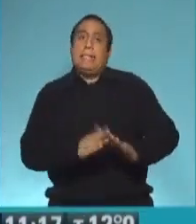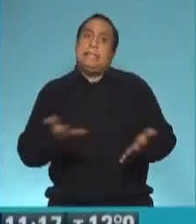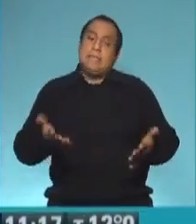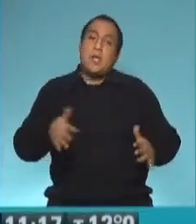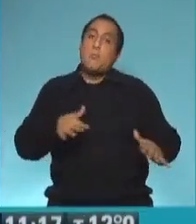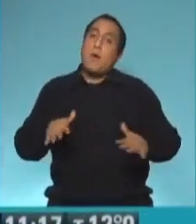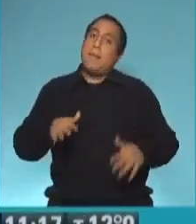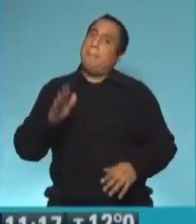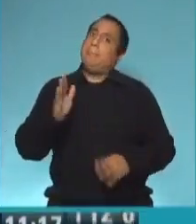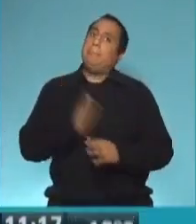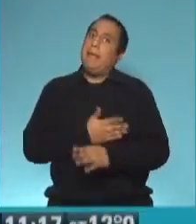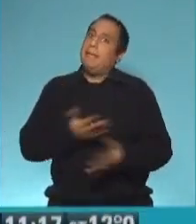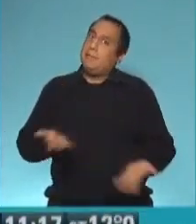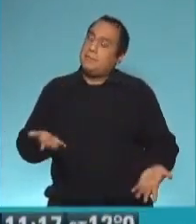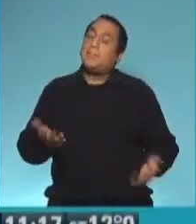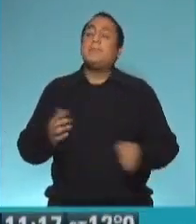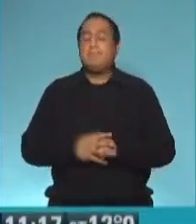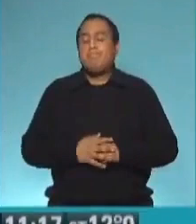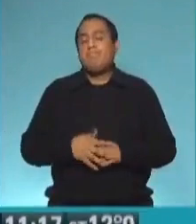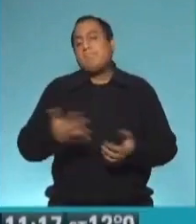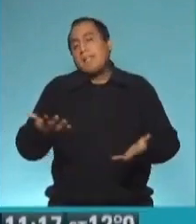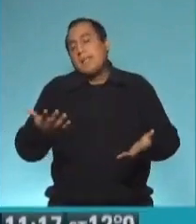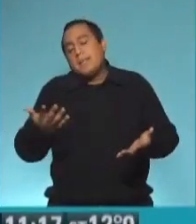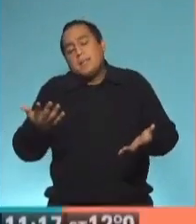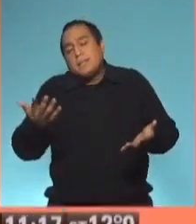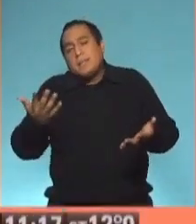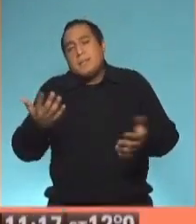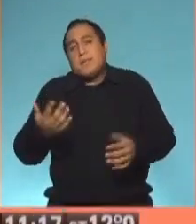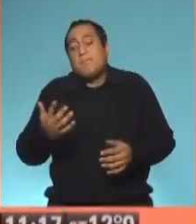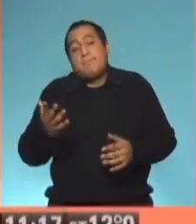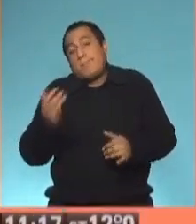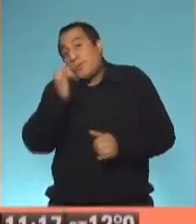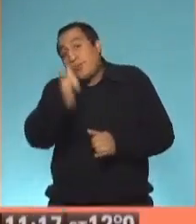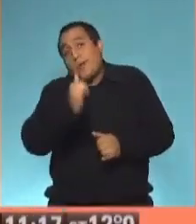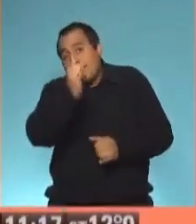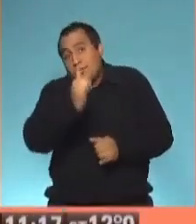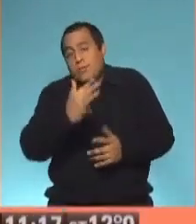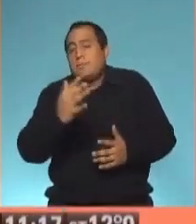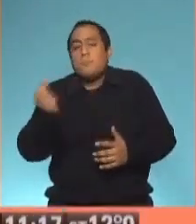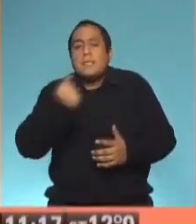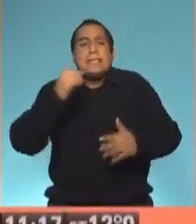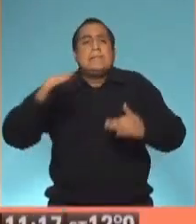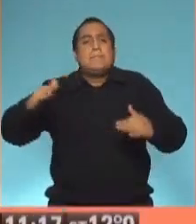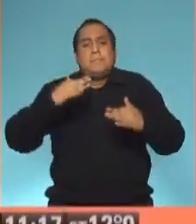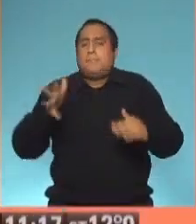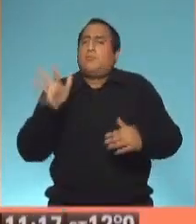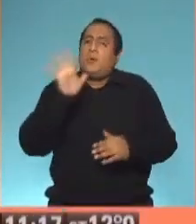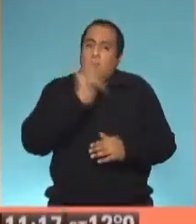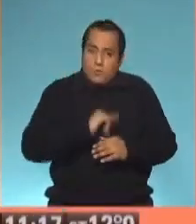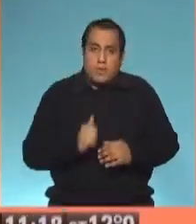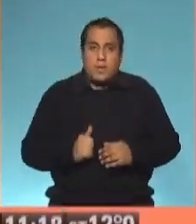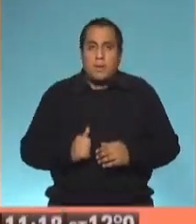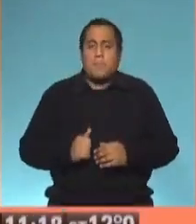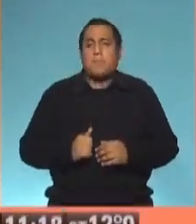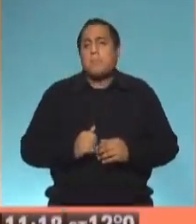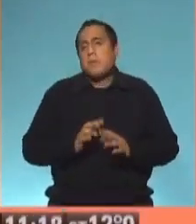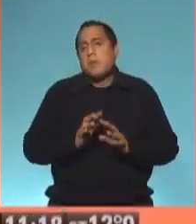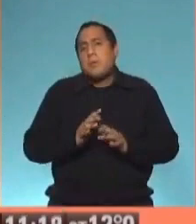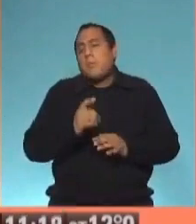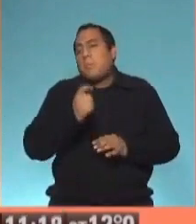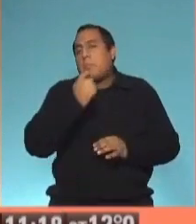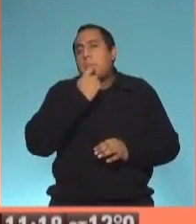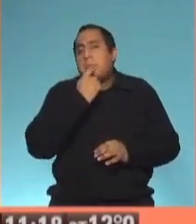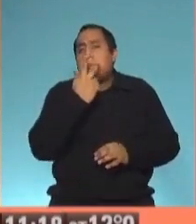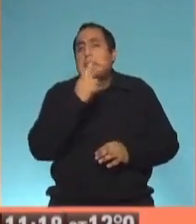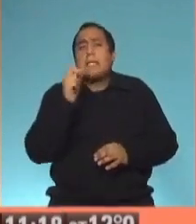movemos menos que lo habitual. Por lo tanto, es altamente aconsejable hacer ejercicios diariamente. Es suficiente con hacer